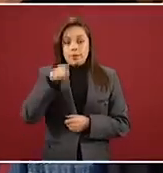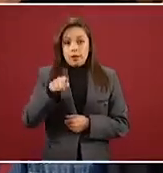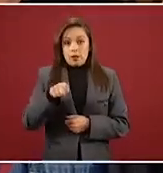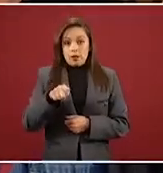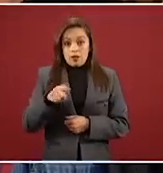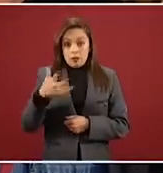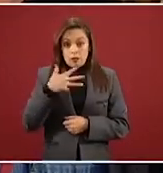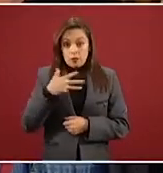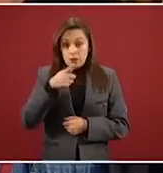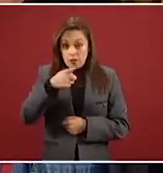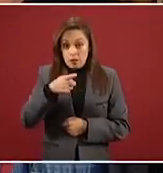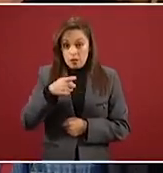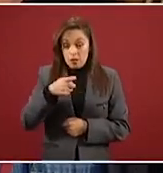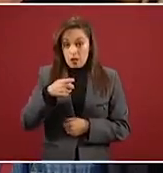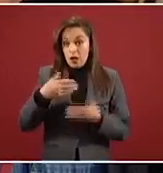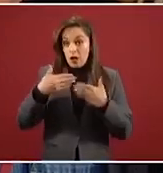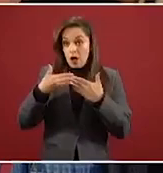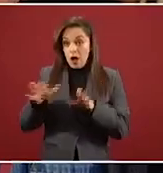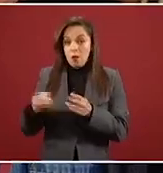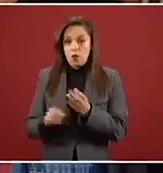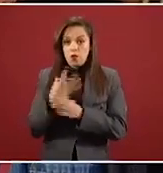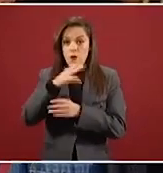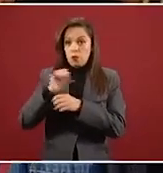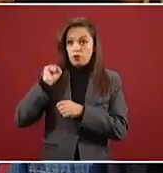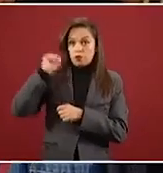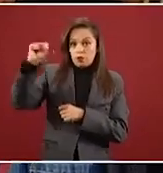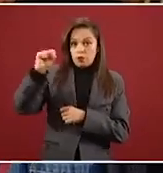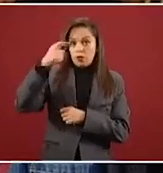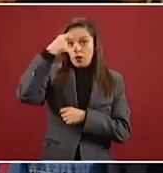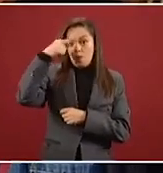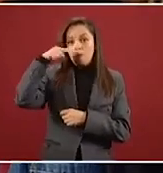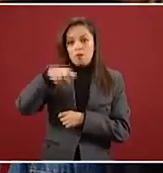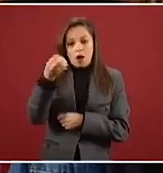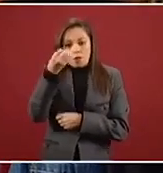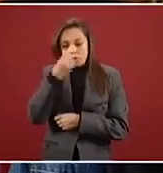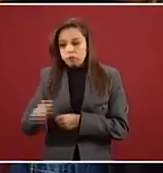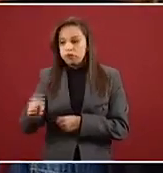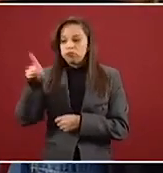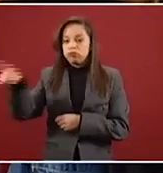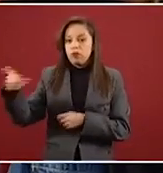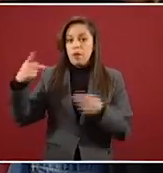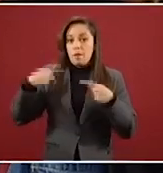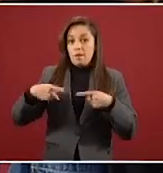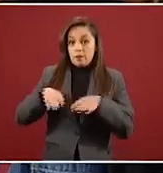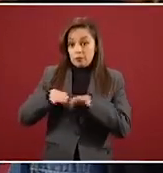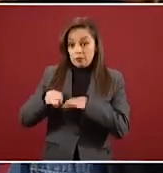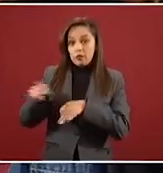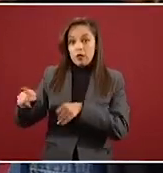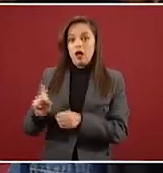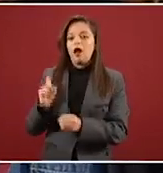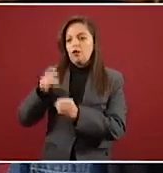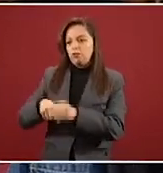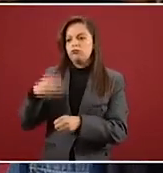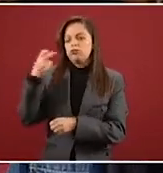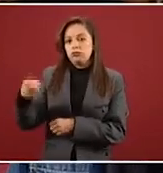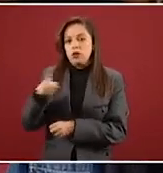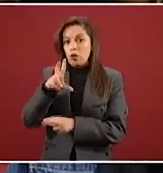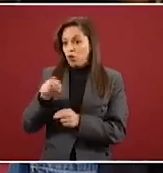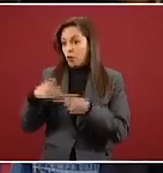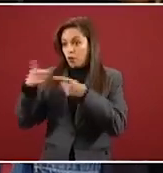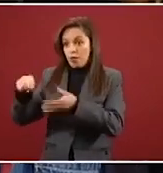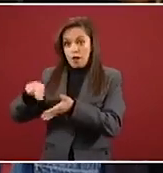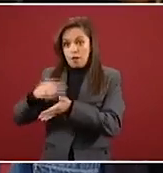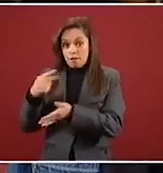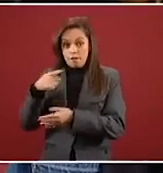charro, están obligando a los empleados, no quieres participar en el otro sindicato, no quieres dar tu firma para el otro sindicato.